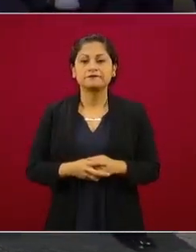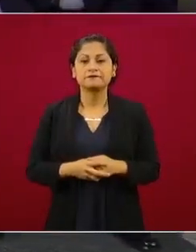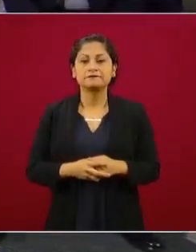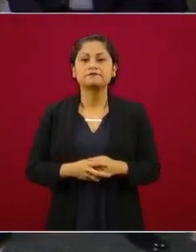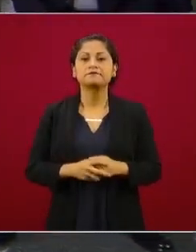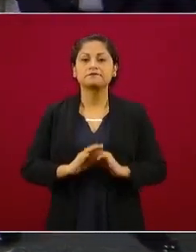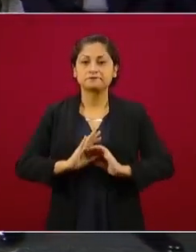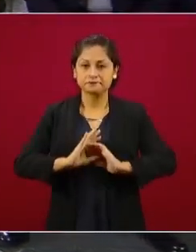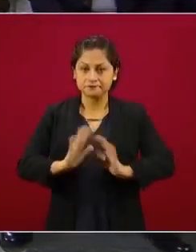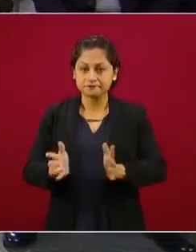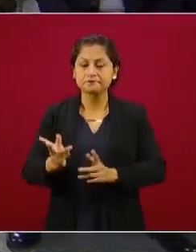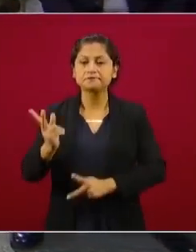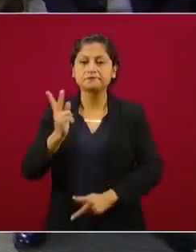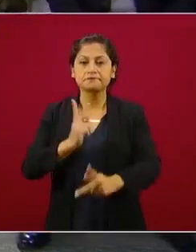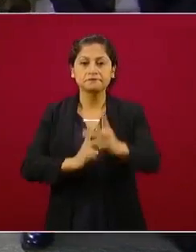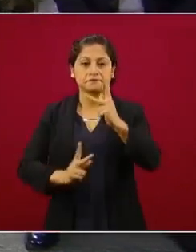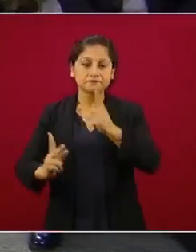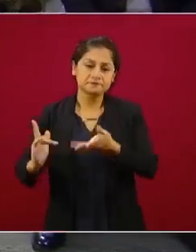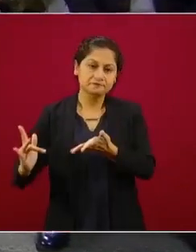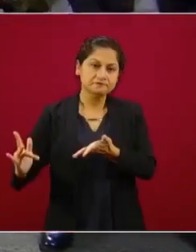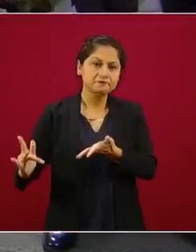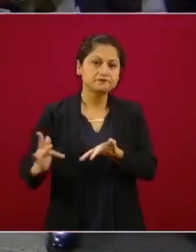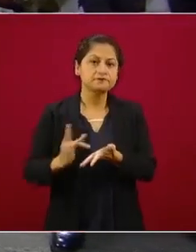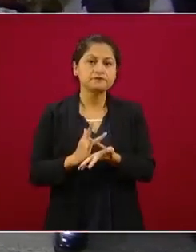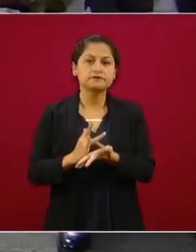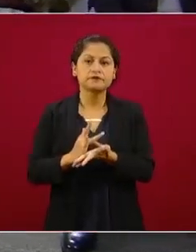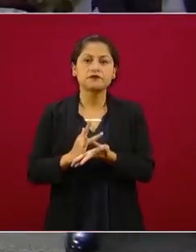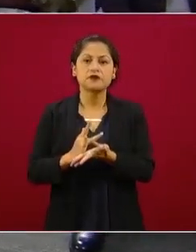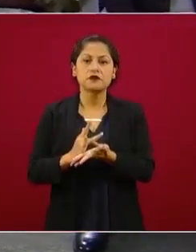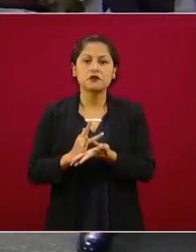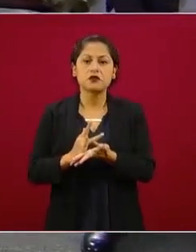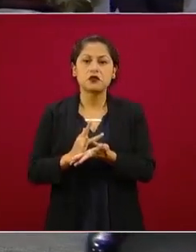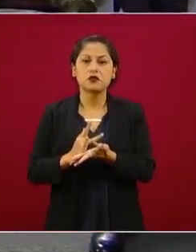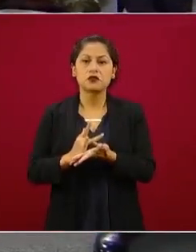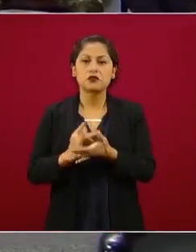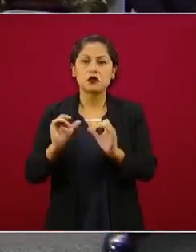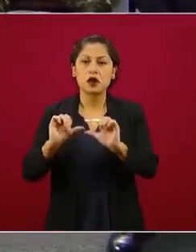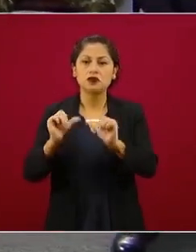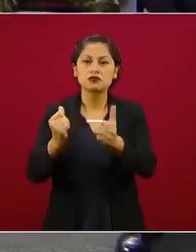apoyo de la sociedad civil.